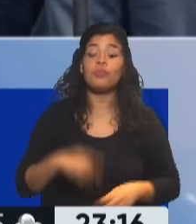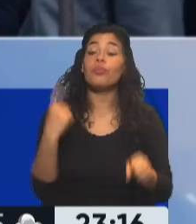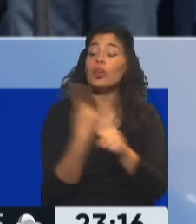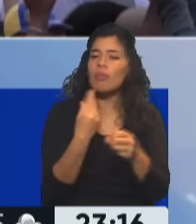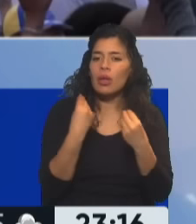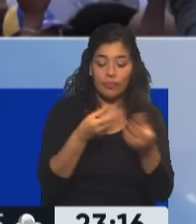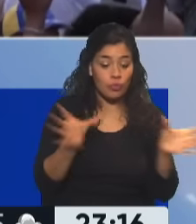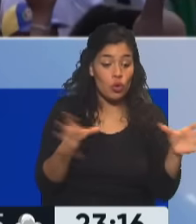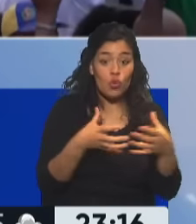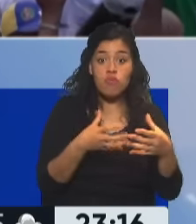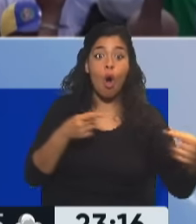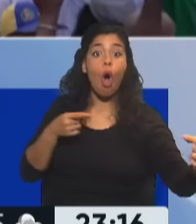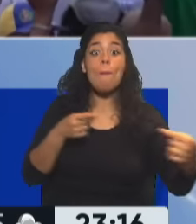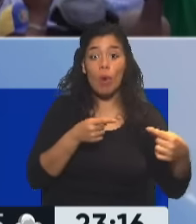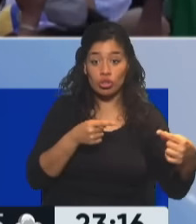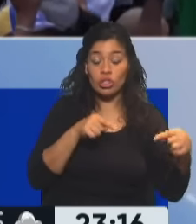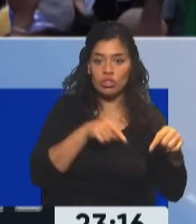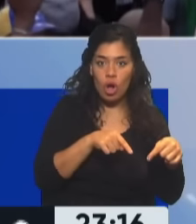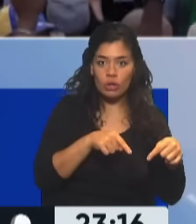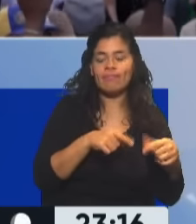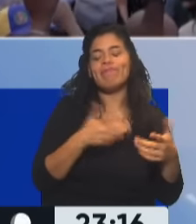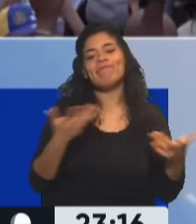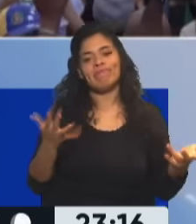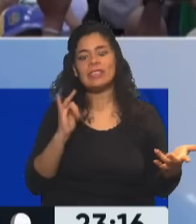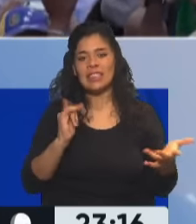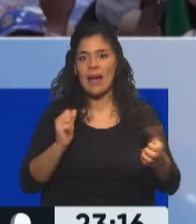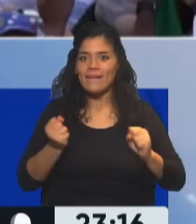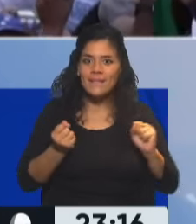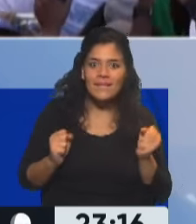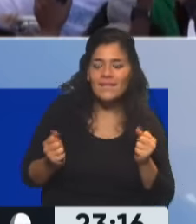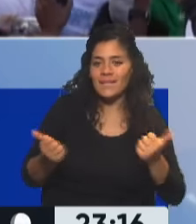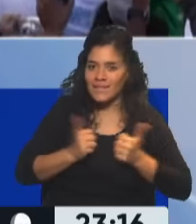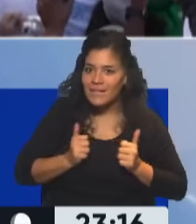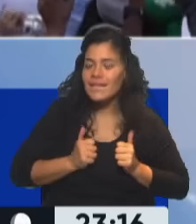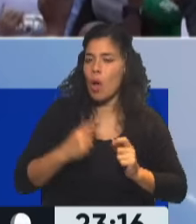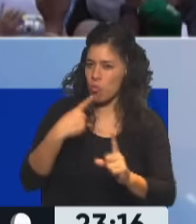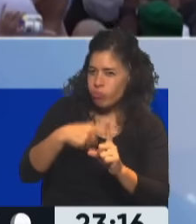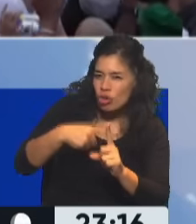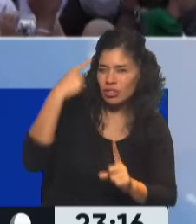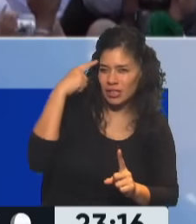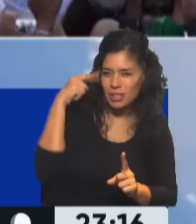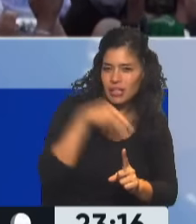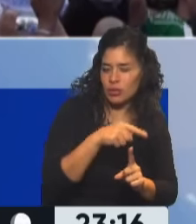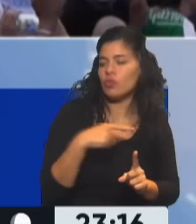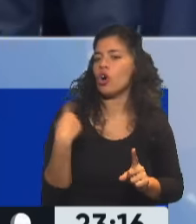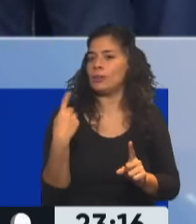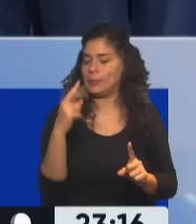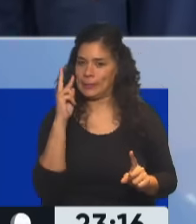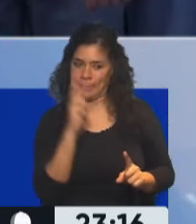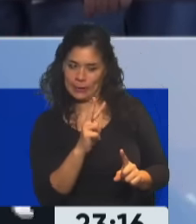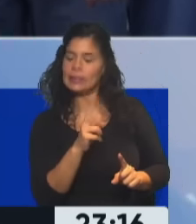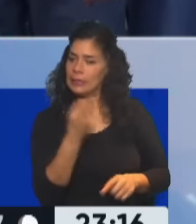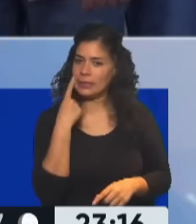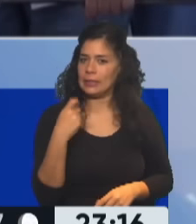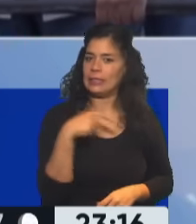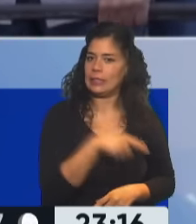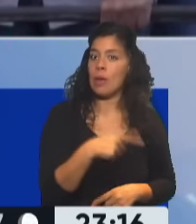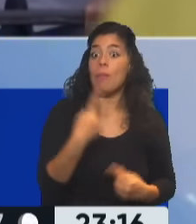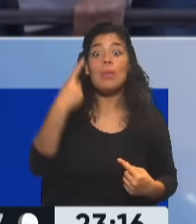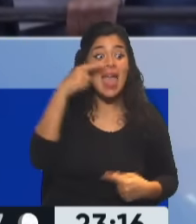van a votar a la oposición se encuentran, bueno, muy entusiasmados y muy confiados en que van a tener una victoria histórica por el hecho de que